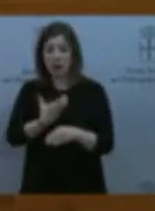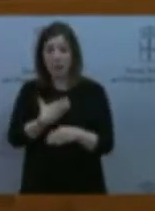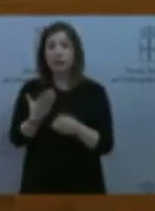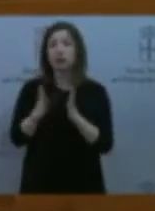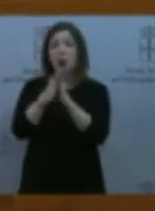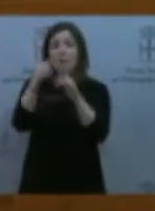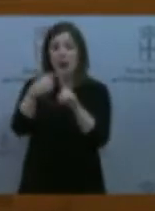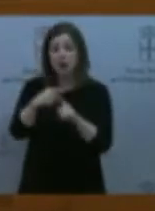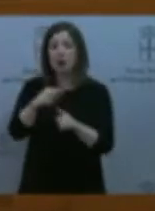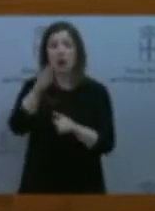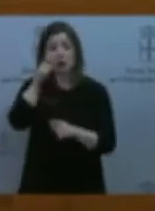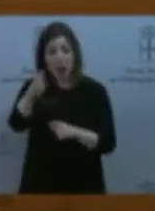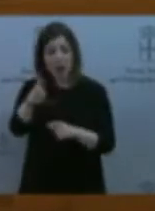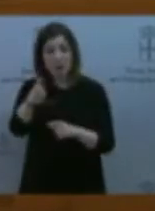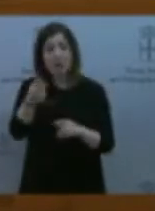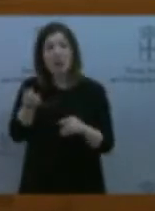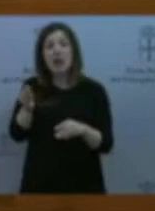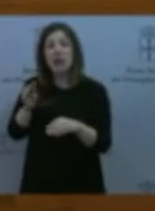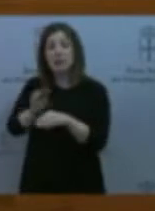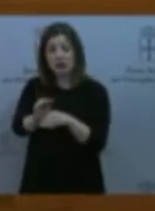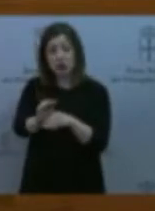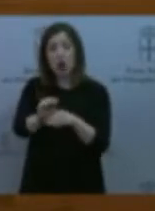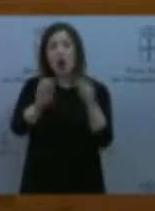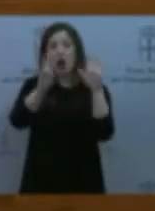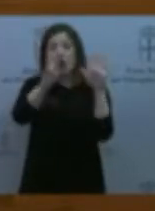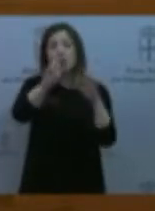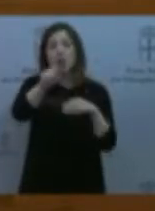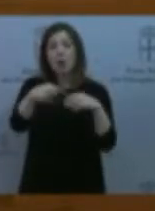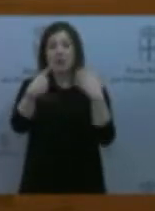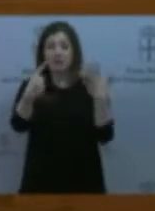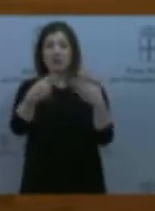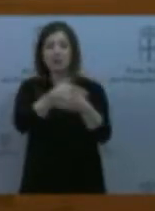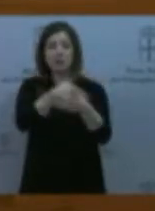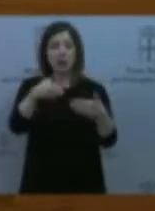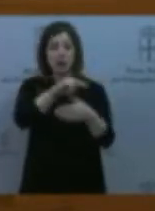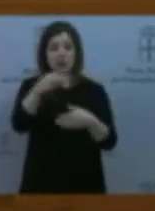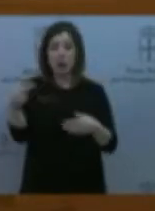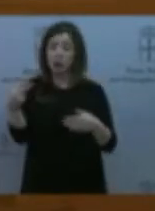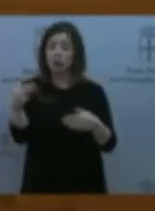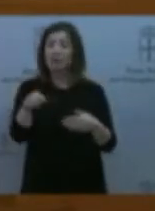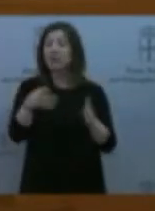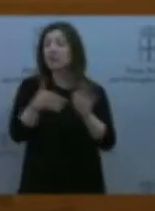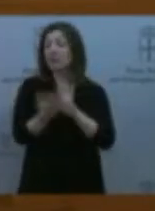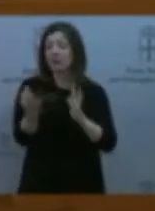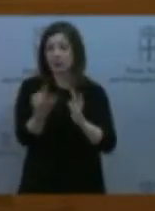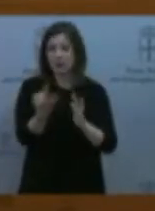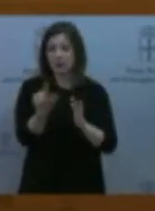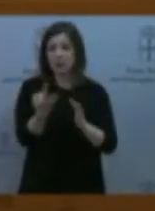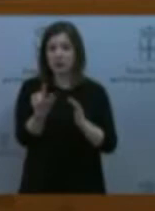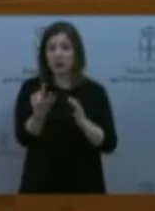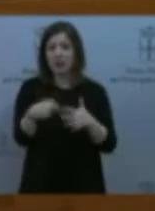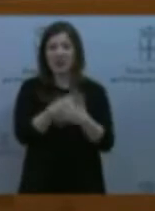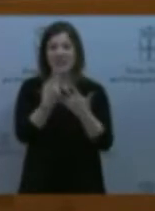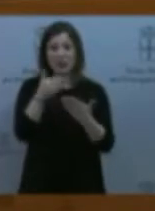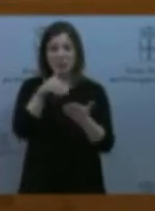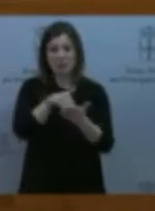inversión de 8,6 millones de euros que se traducen en más de 17.000 kilómetros de fajas